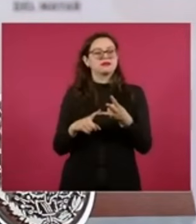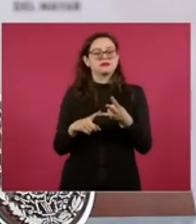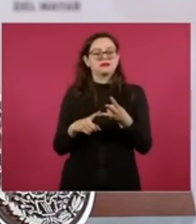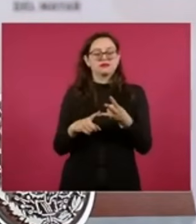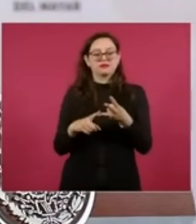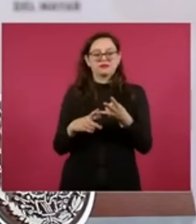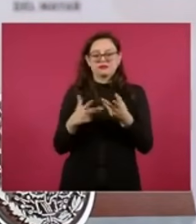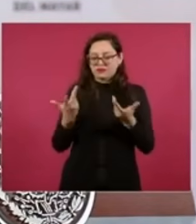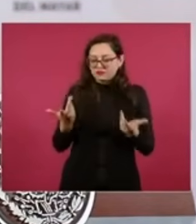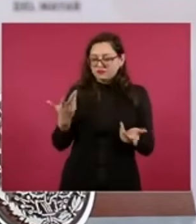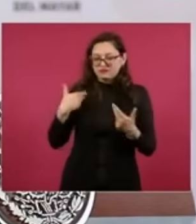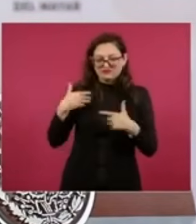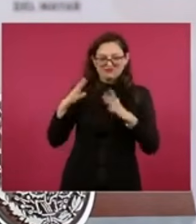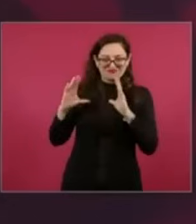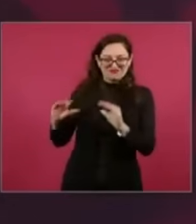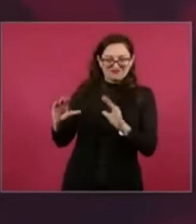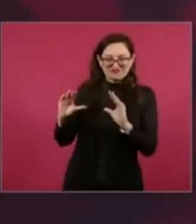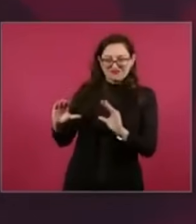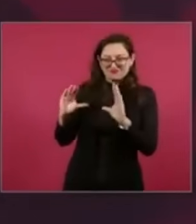y